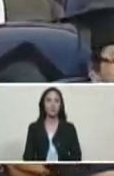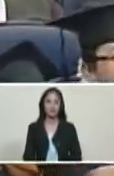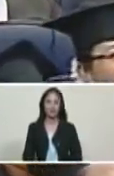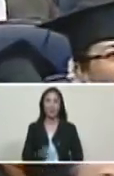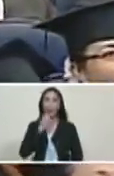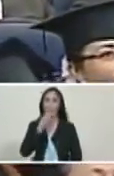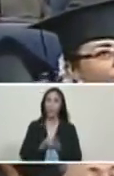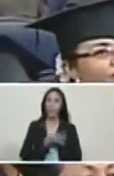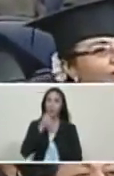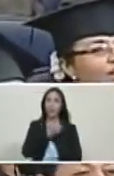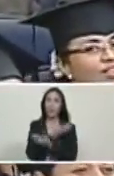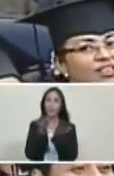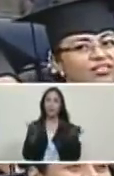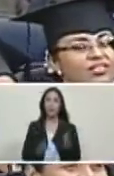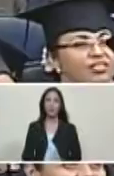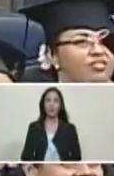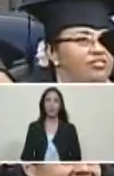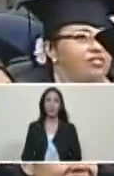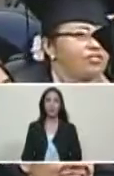Buenas tardes.